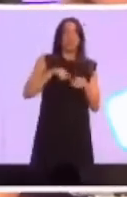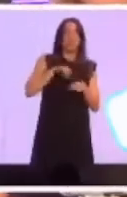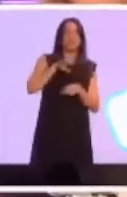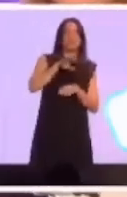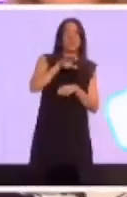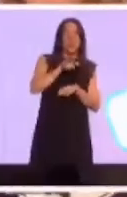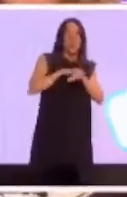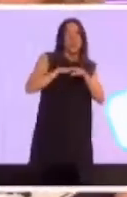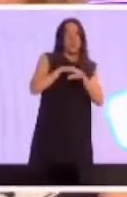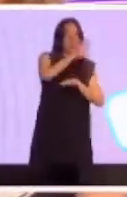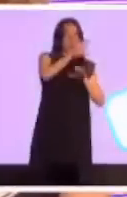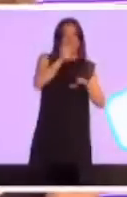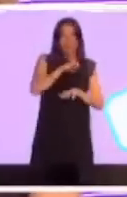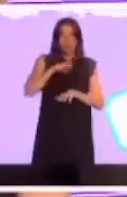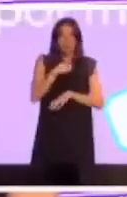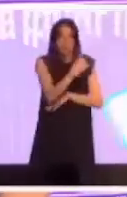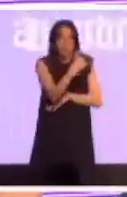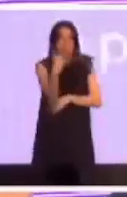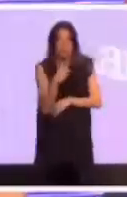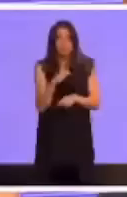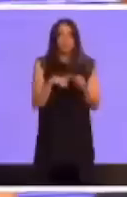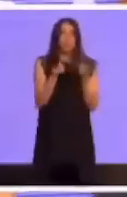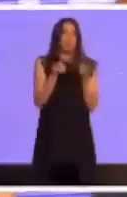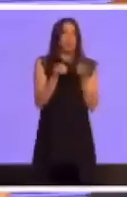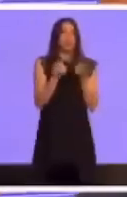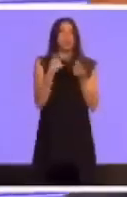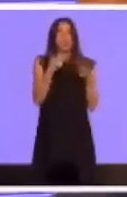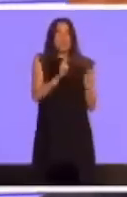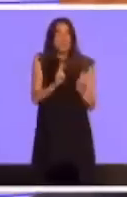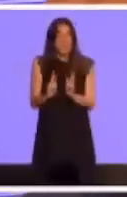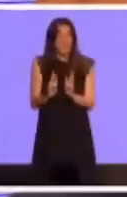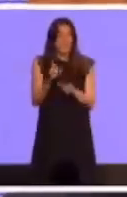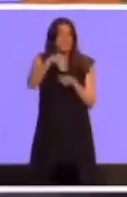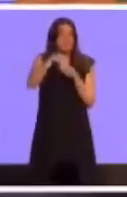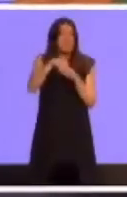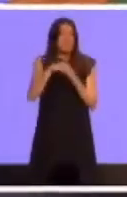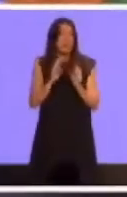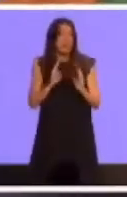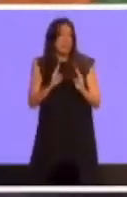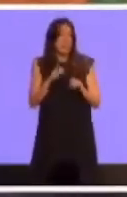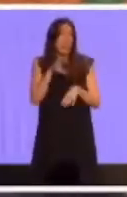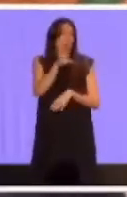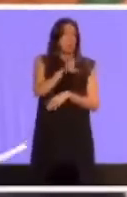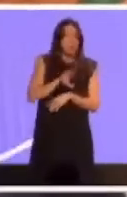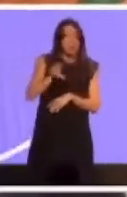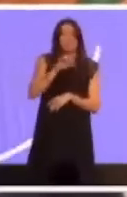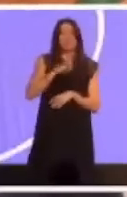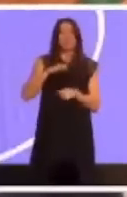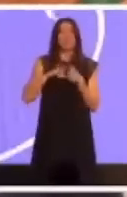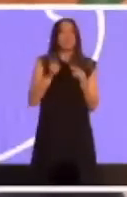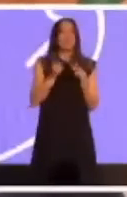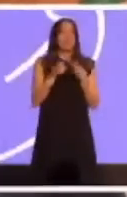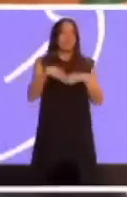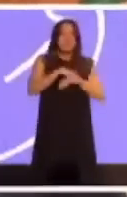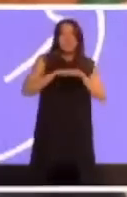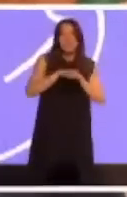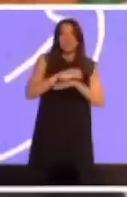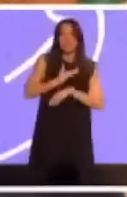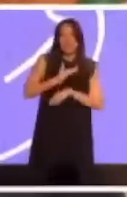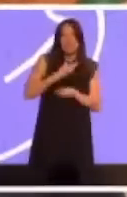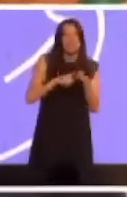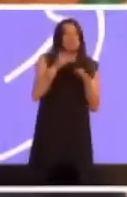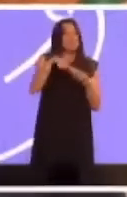autonómico desde cada escaño en un parlamento autonómico desde los gobiernos municipales y desde los